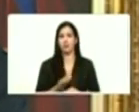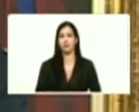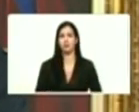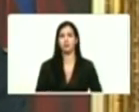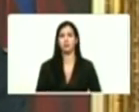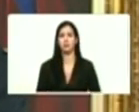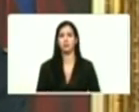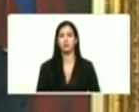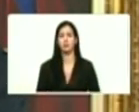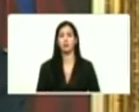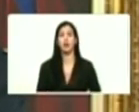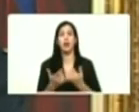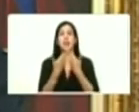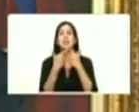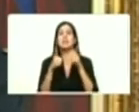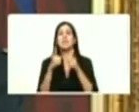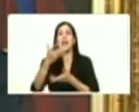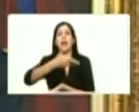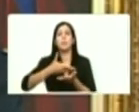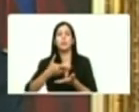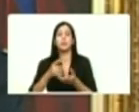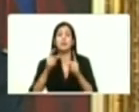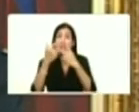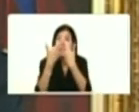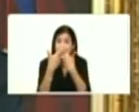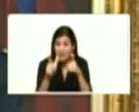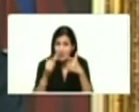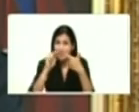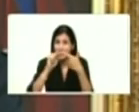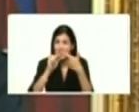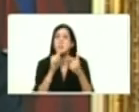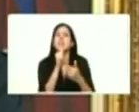el libre era para que tenía el poder económico